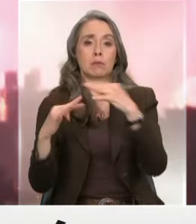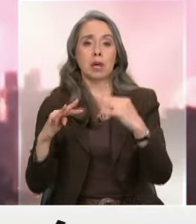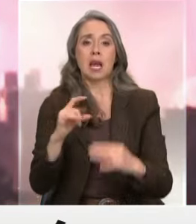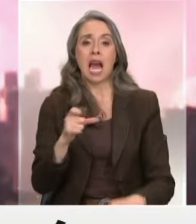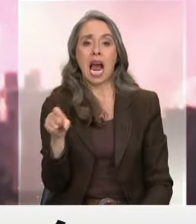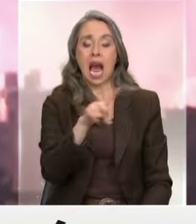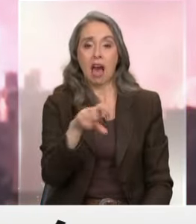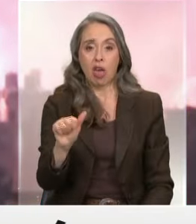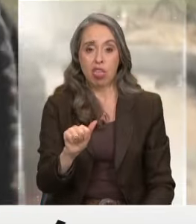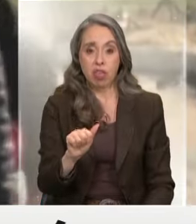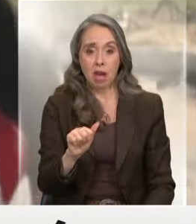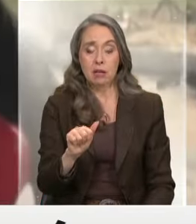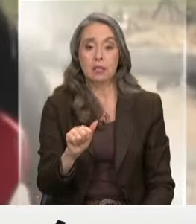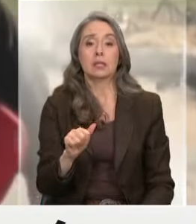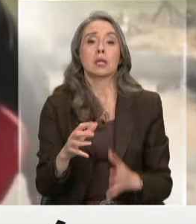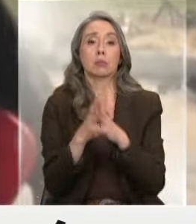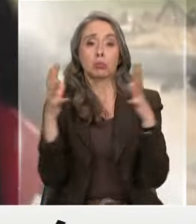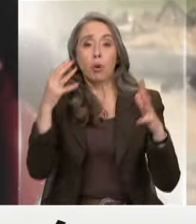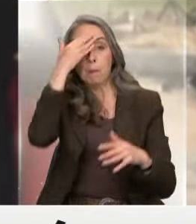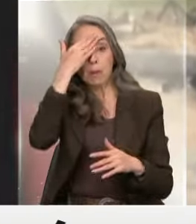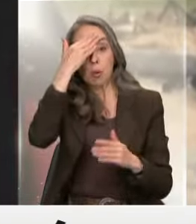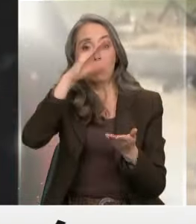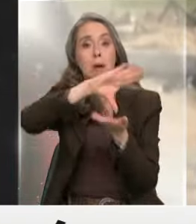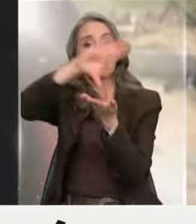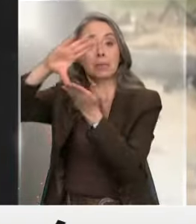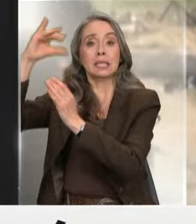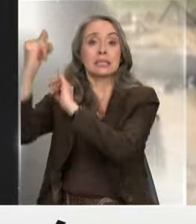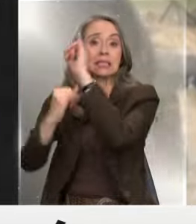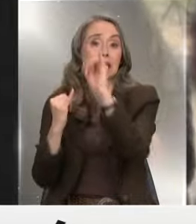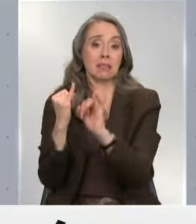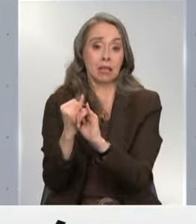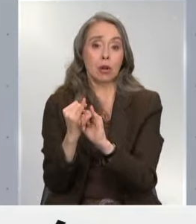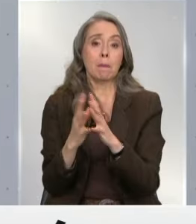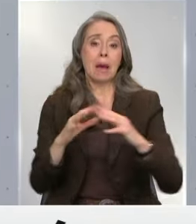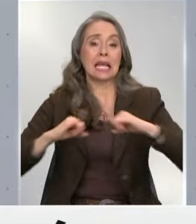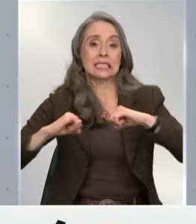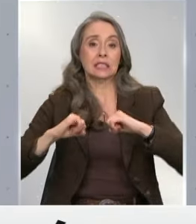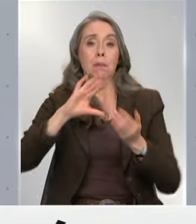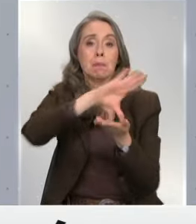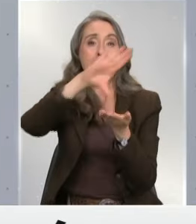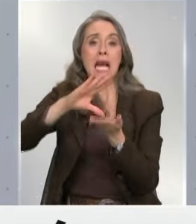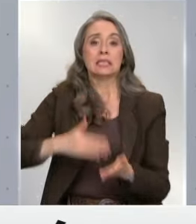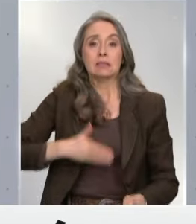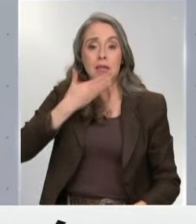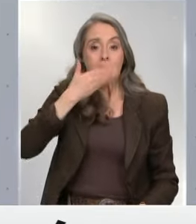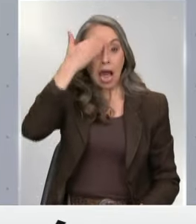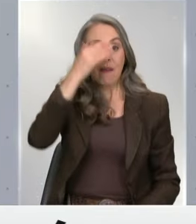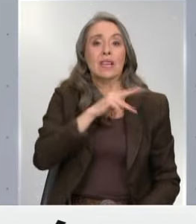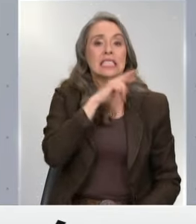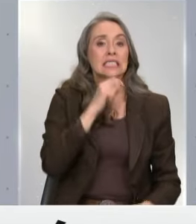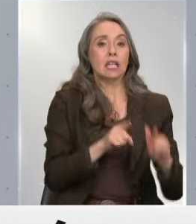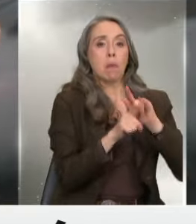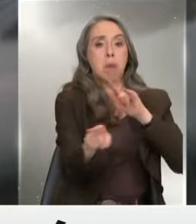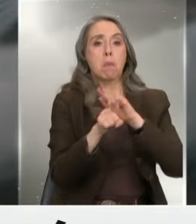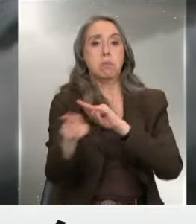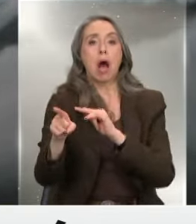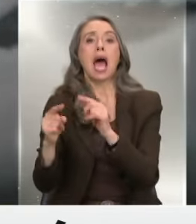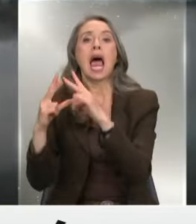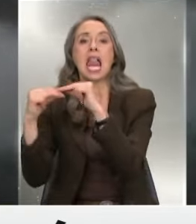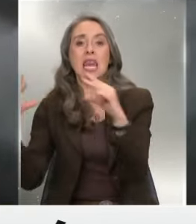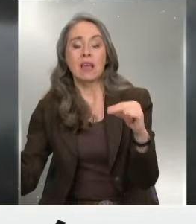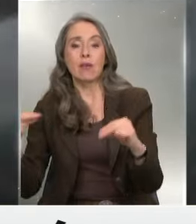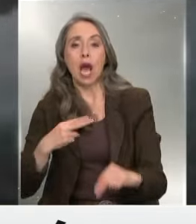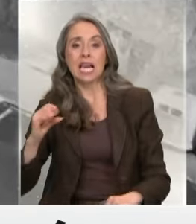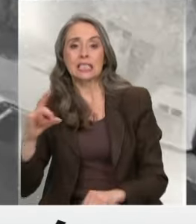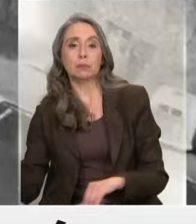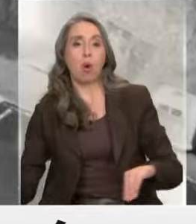Gaza. Todo esto en medio de la enorme preocupación internacional con el aumento de la tensión en Medio Oriente por los bombardeos israelíes en Líbano, los ataques